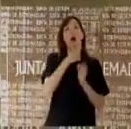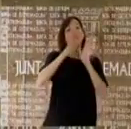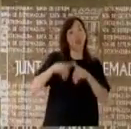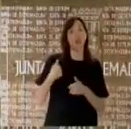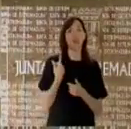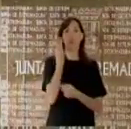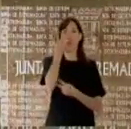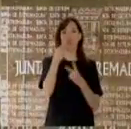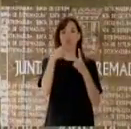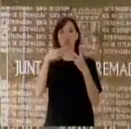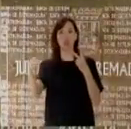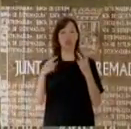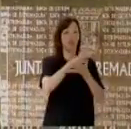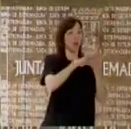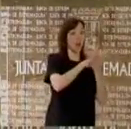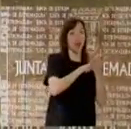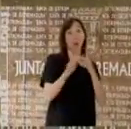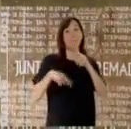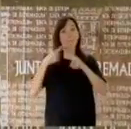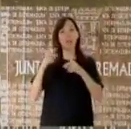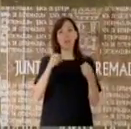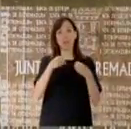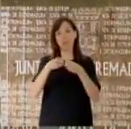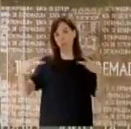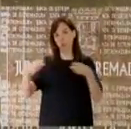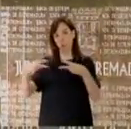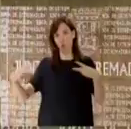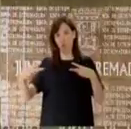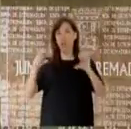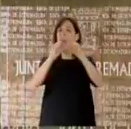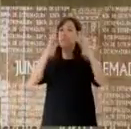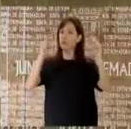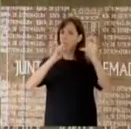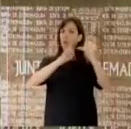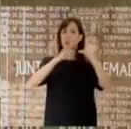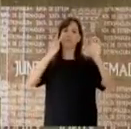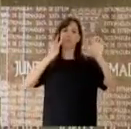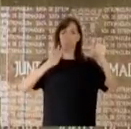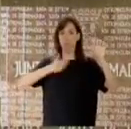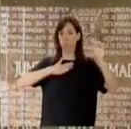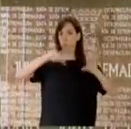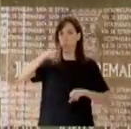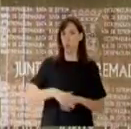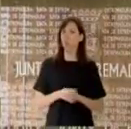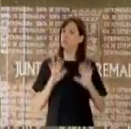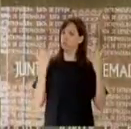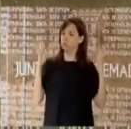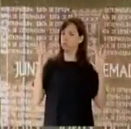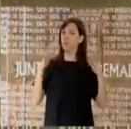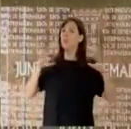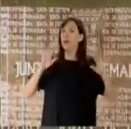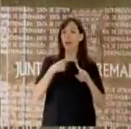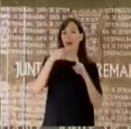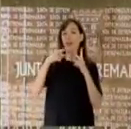de signos como la transcripción simultánea por 2 empresas extremeñas, cuestión que también celebramos, pero son esas pequeñas cosas